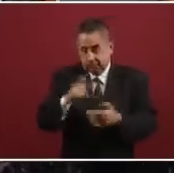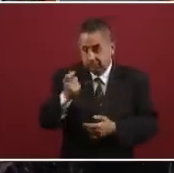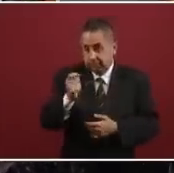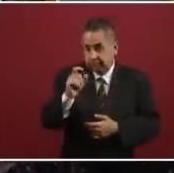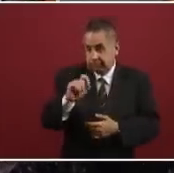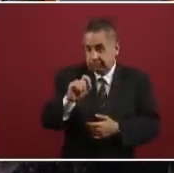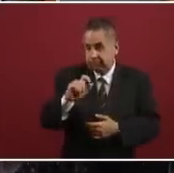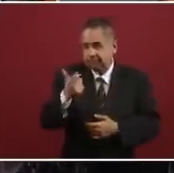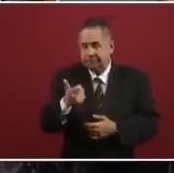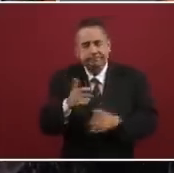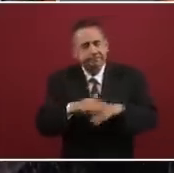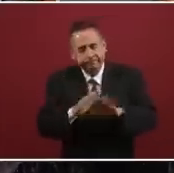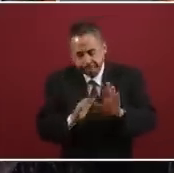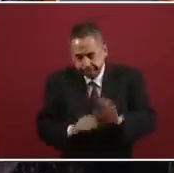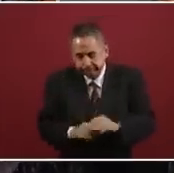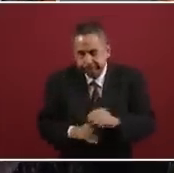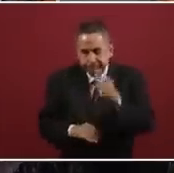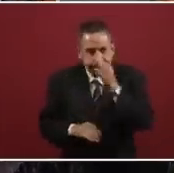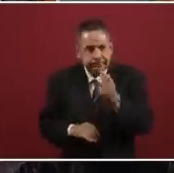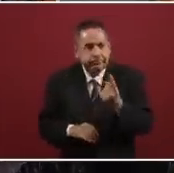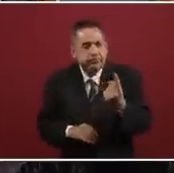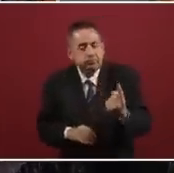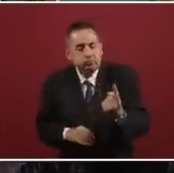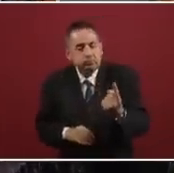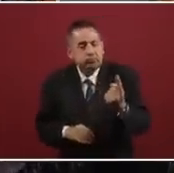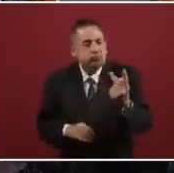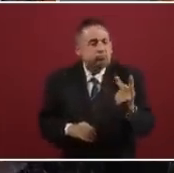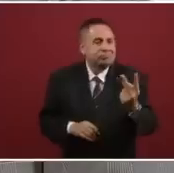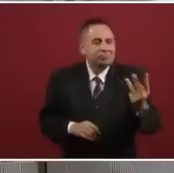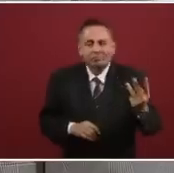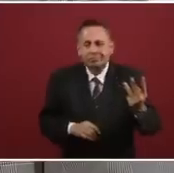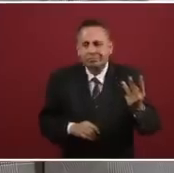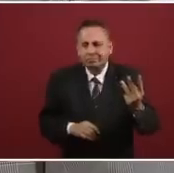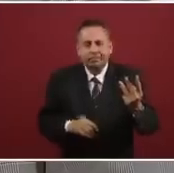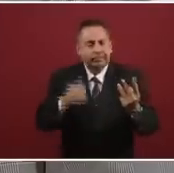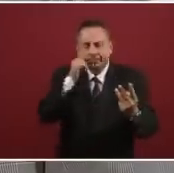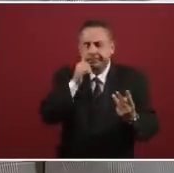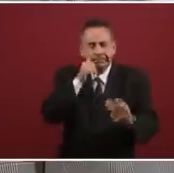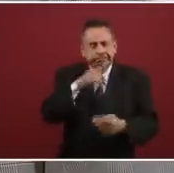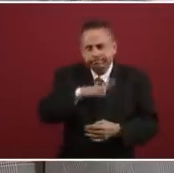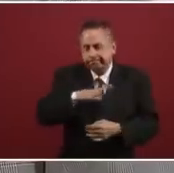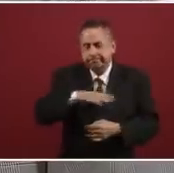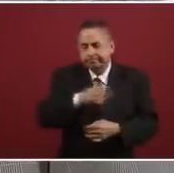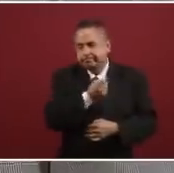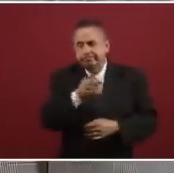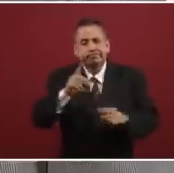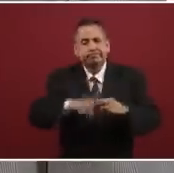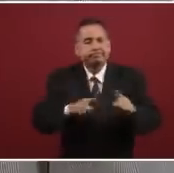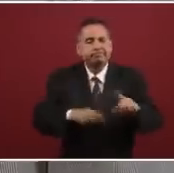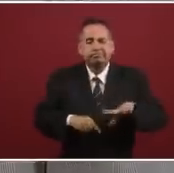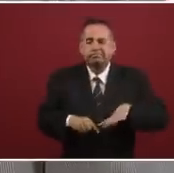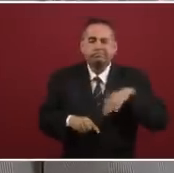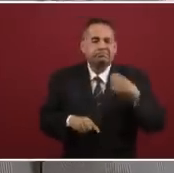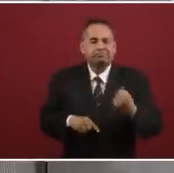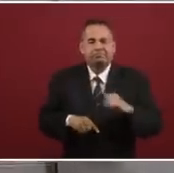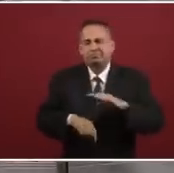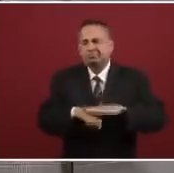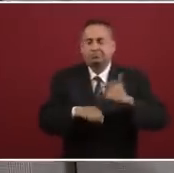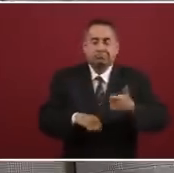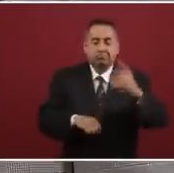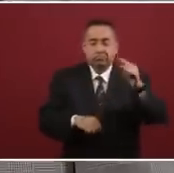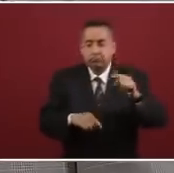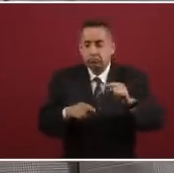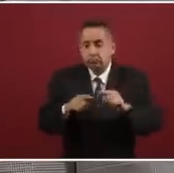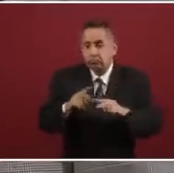más. Pero es el abuso de un expendedor. O sea, siempre vas a poder encontrar a alguien que esté dando el precio más alto. Por